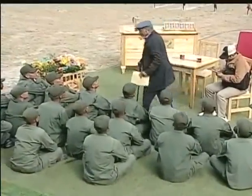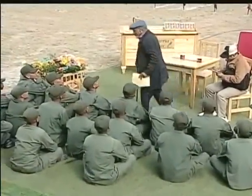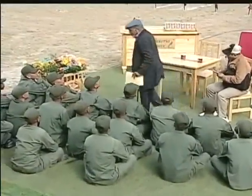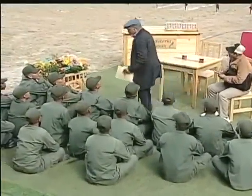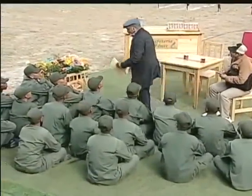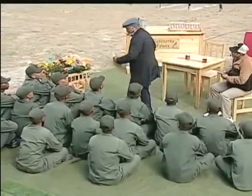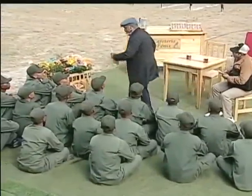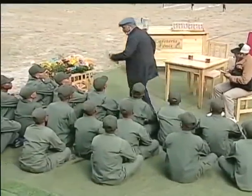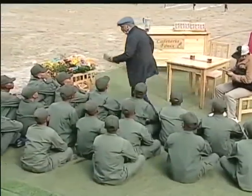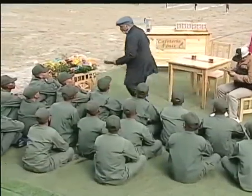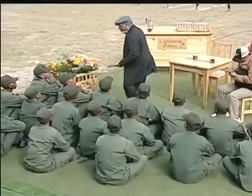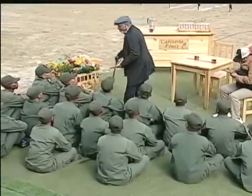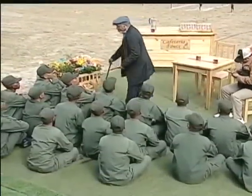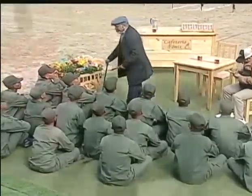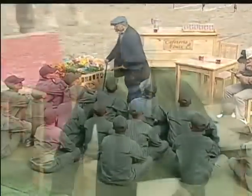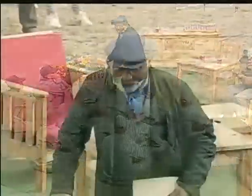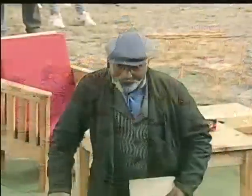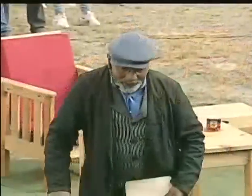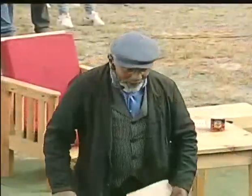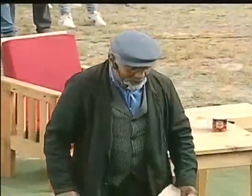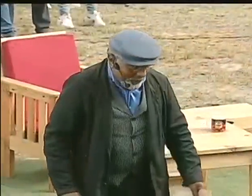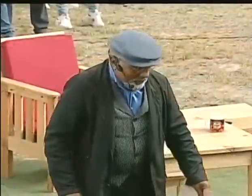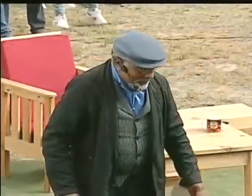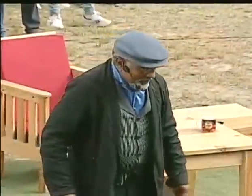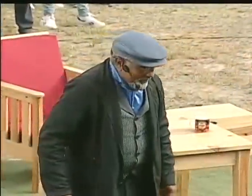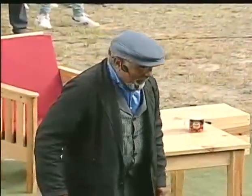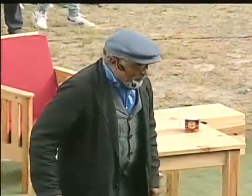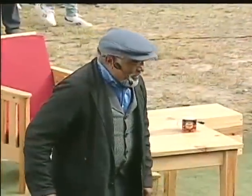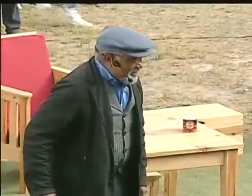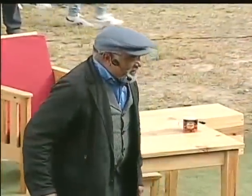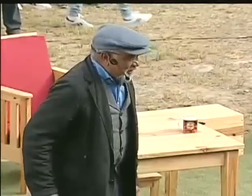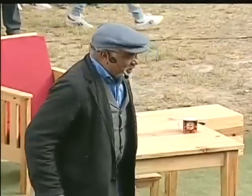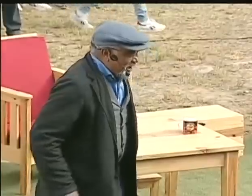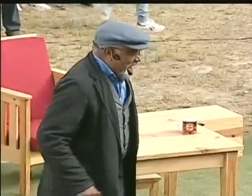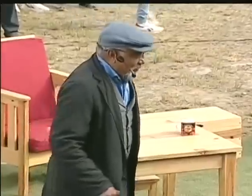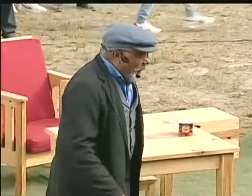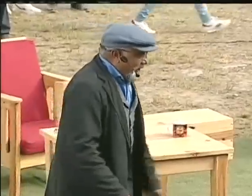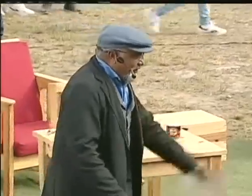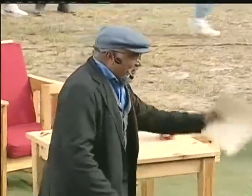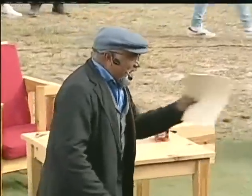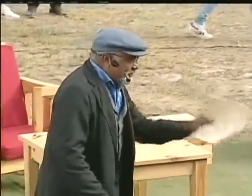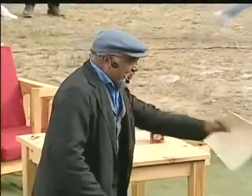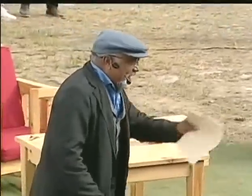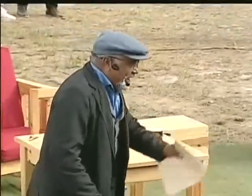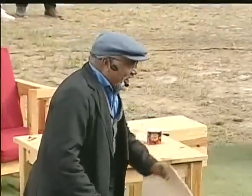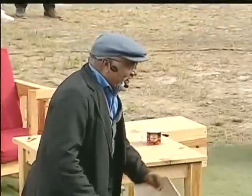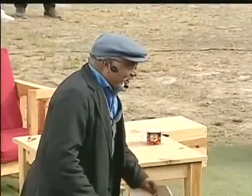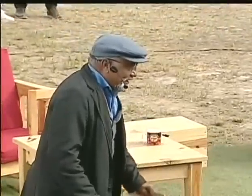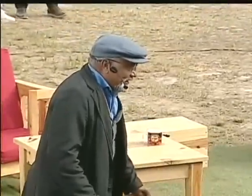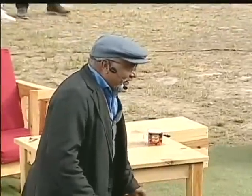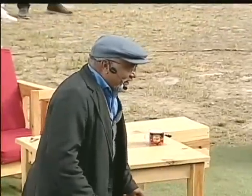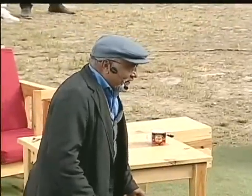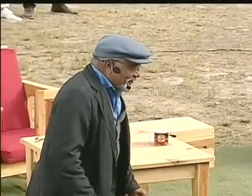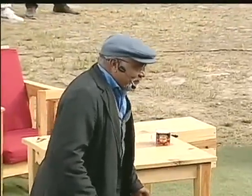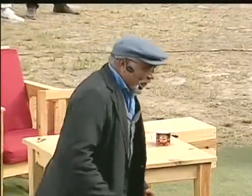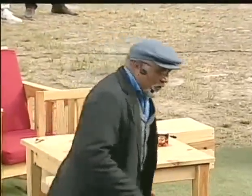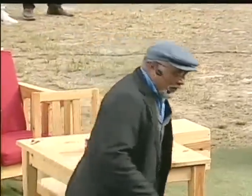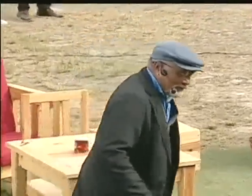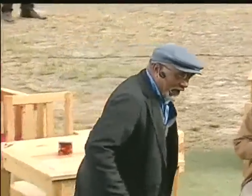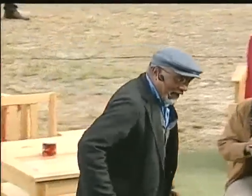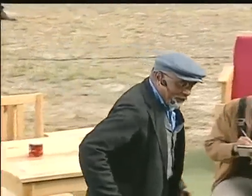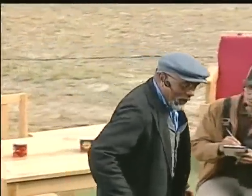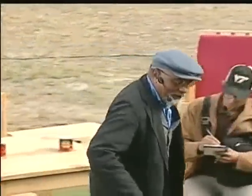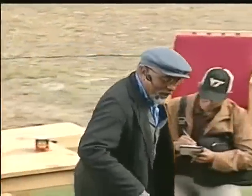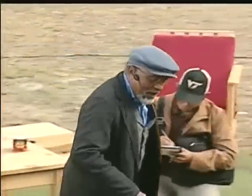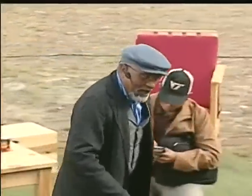república en el año 1811, oigan esto, también nace la Guardia Nacional.